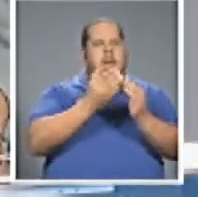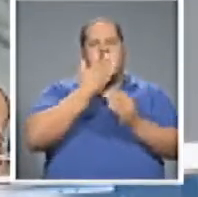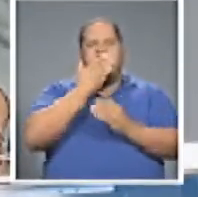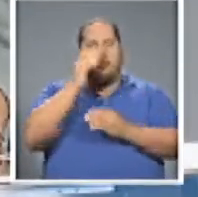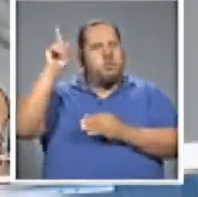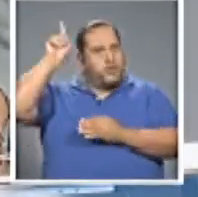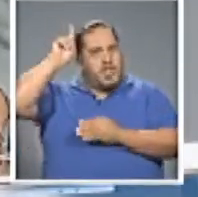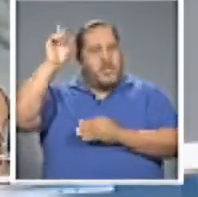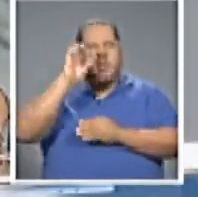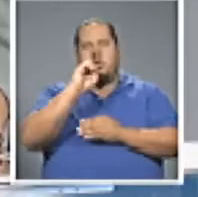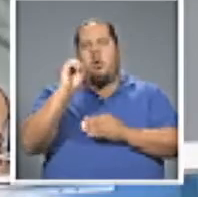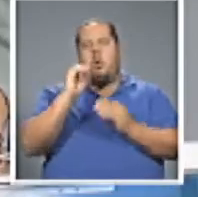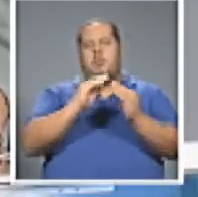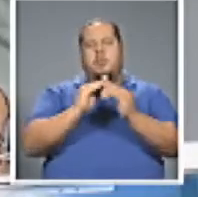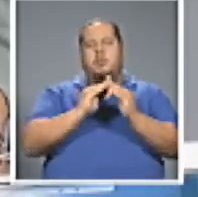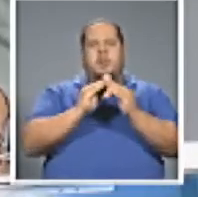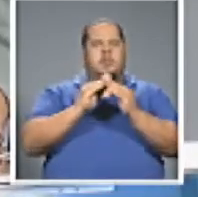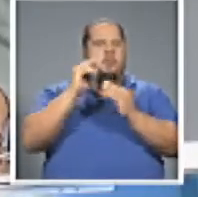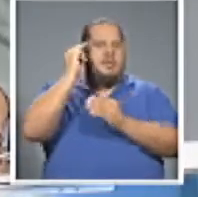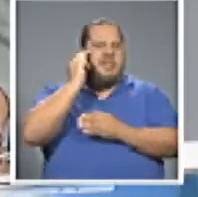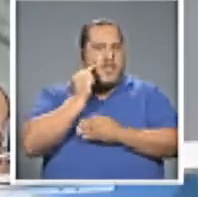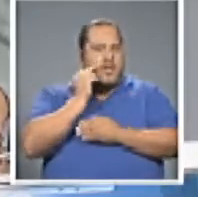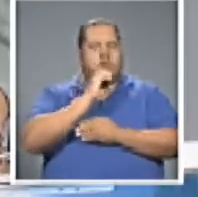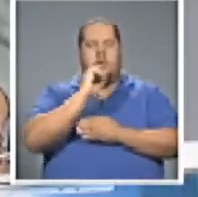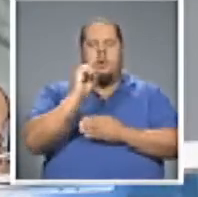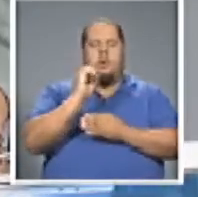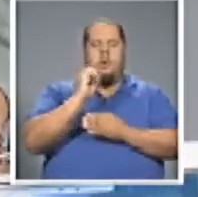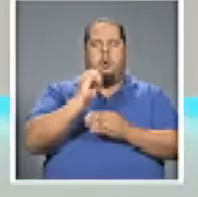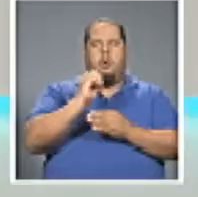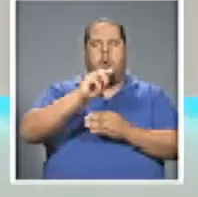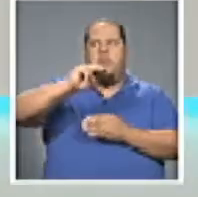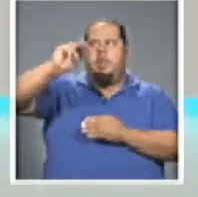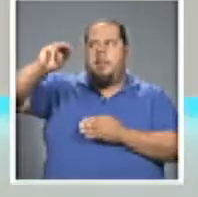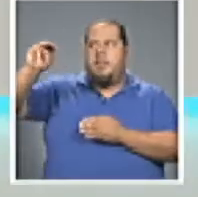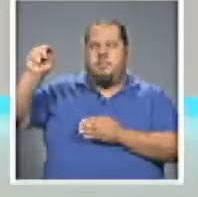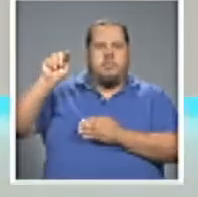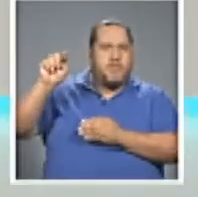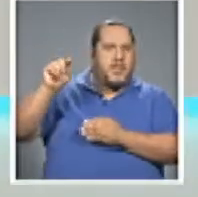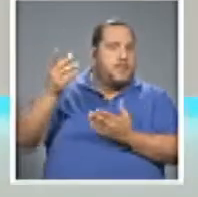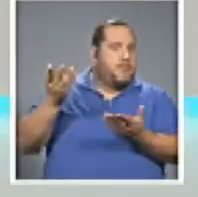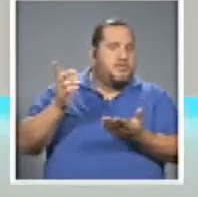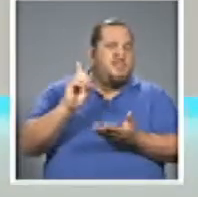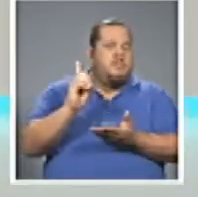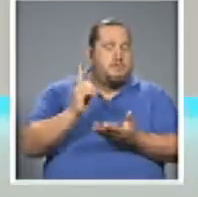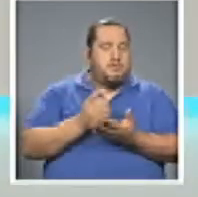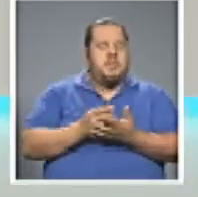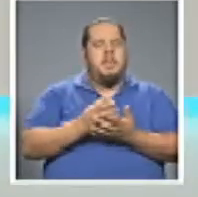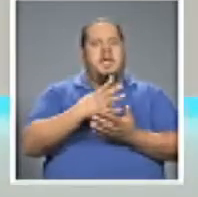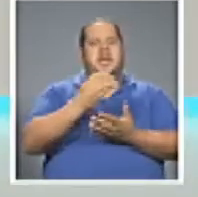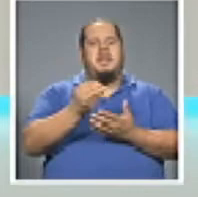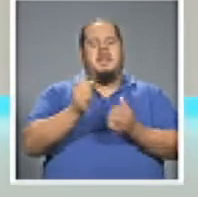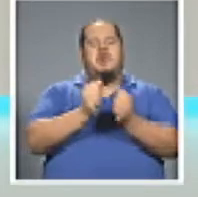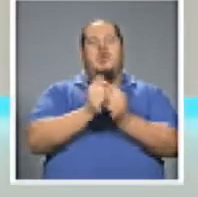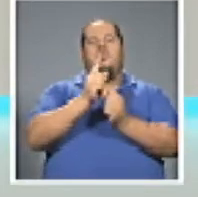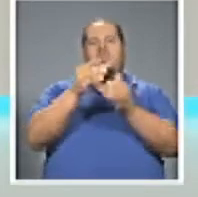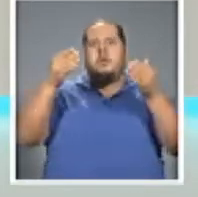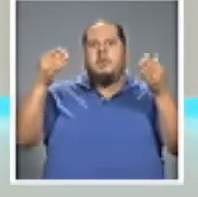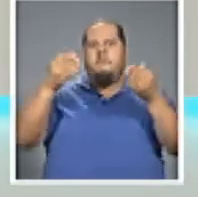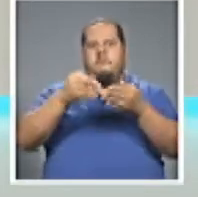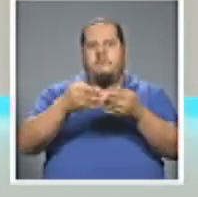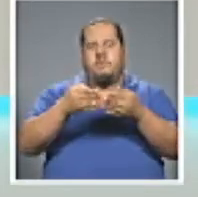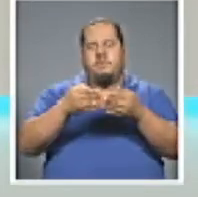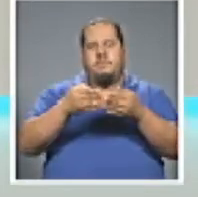indígenas o de poblaciones afrodescendientes o zonas rurales, etcétera, y con un enfoque casi